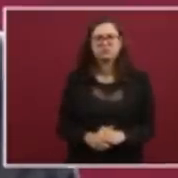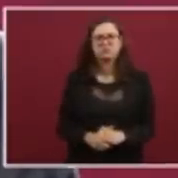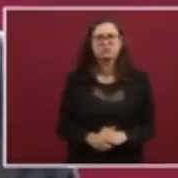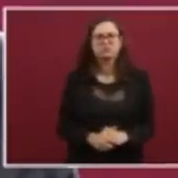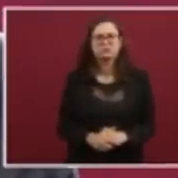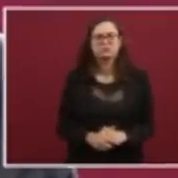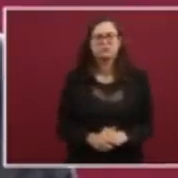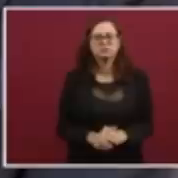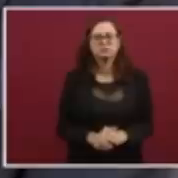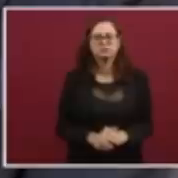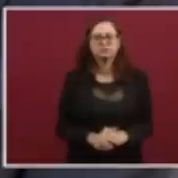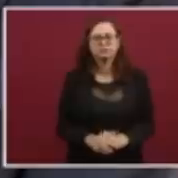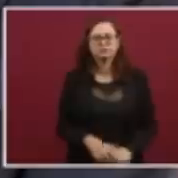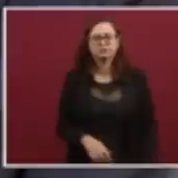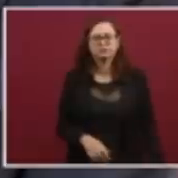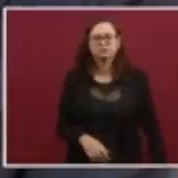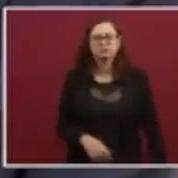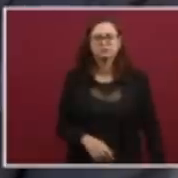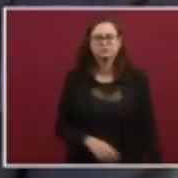sin